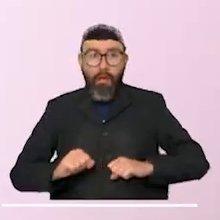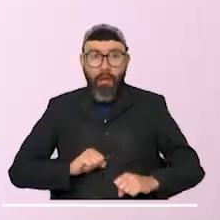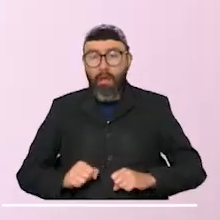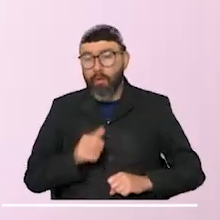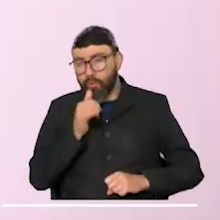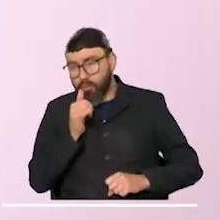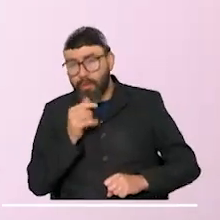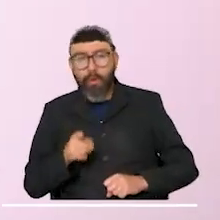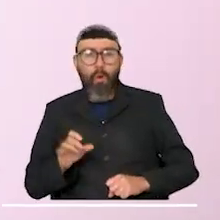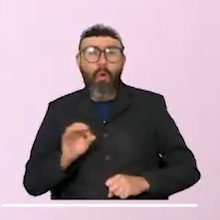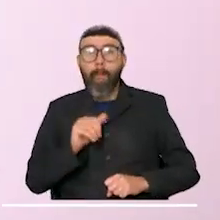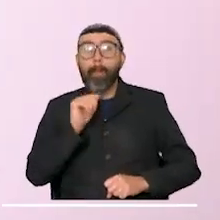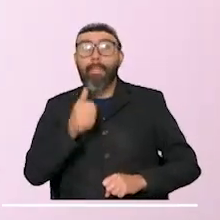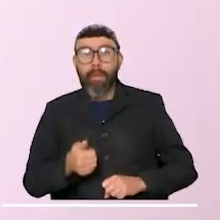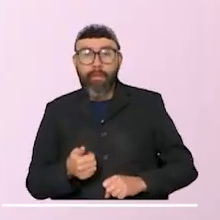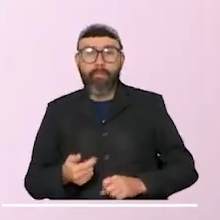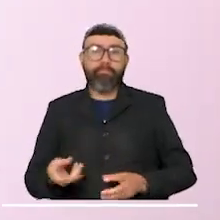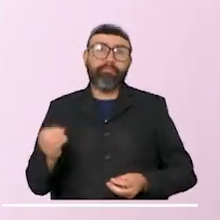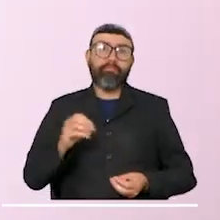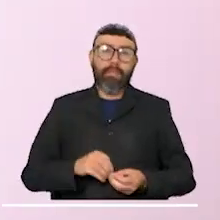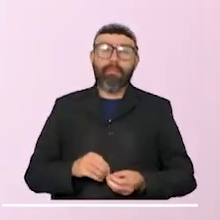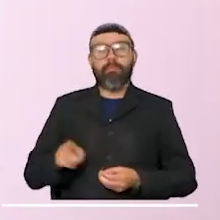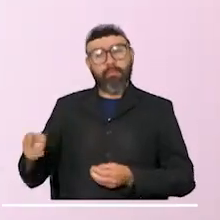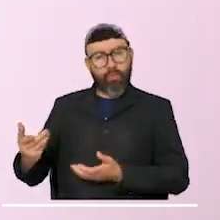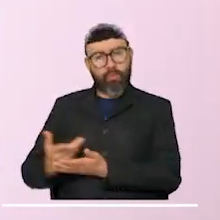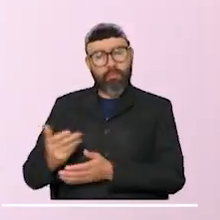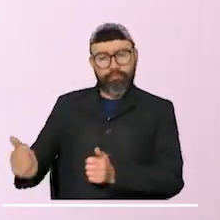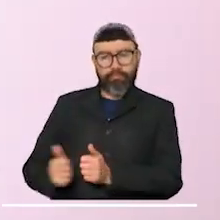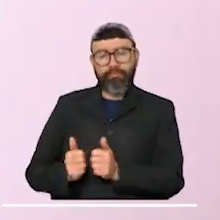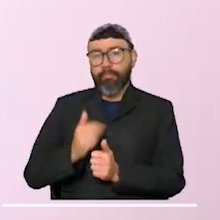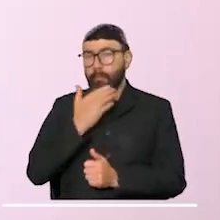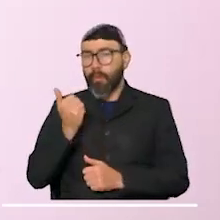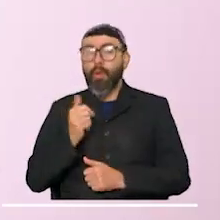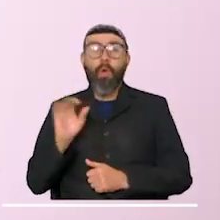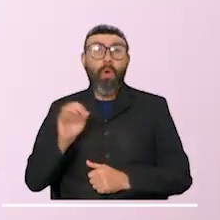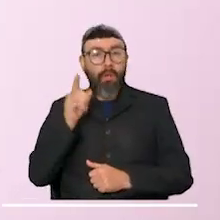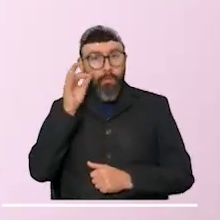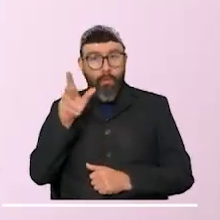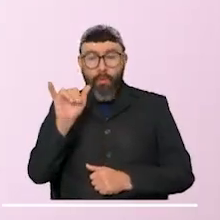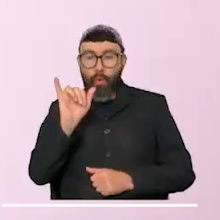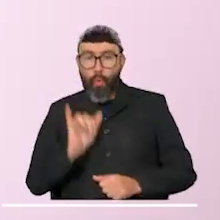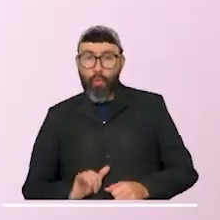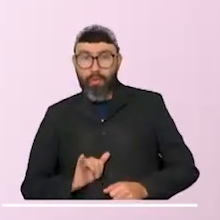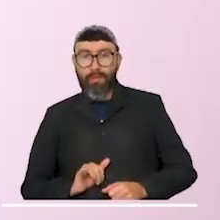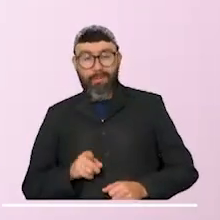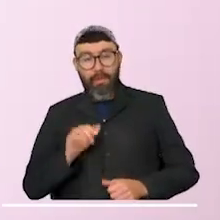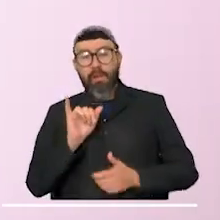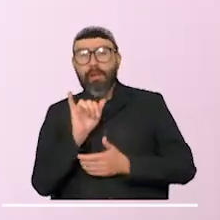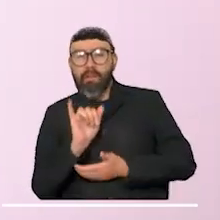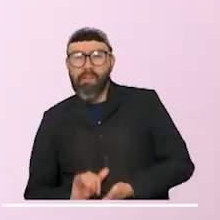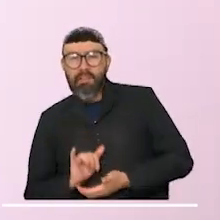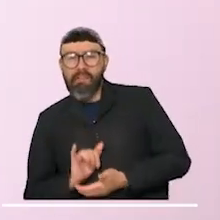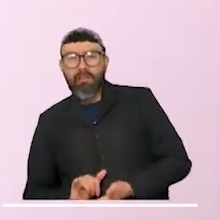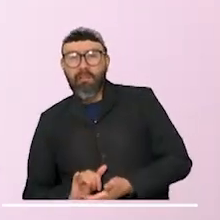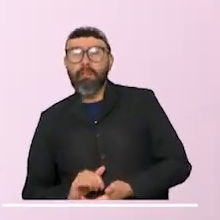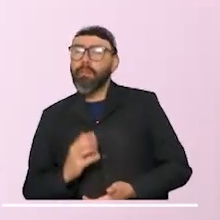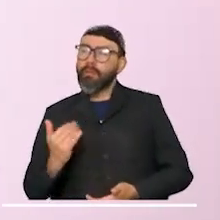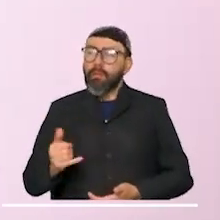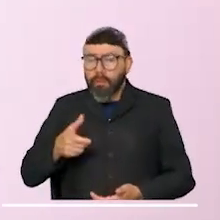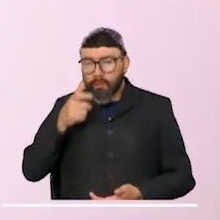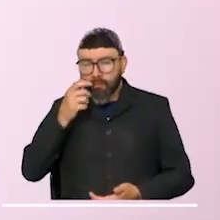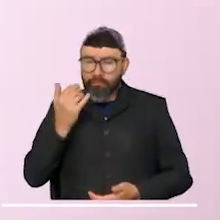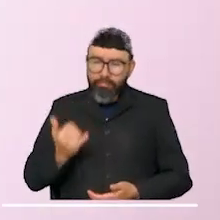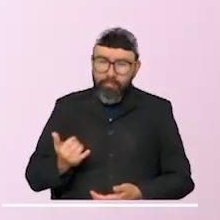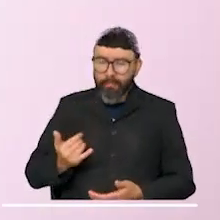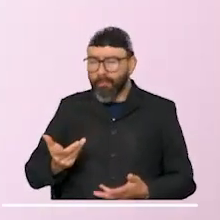o empeorar Pues un caso más de estos en el caso en el que el útero esté descolgado pues La idea es evaluar si hay posibilidades si